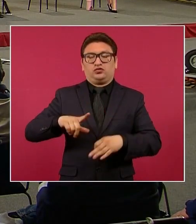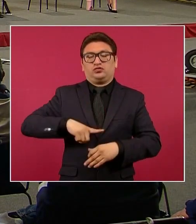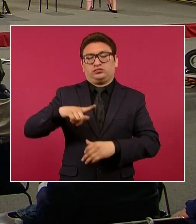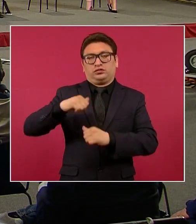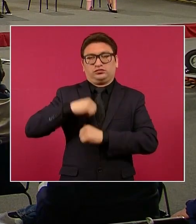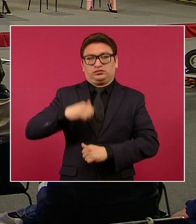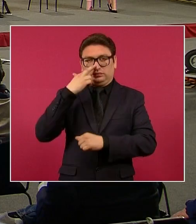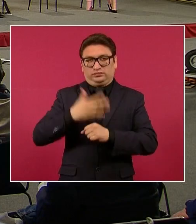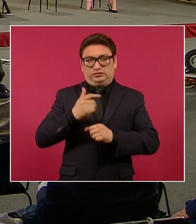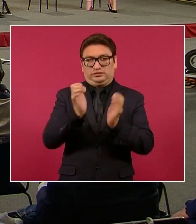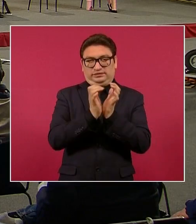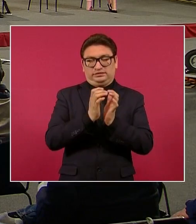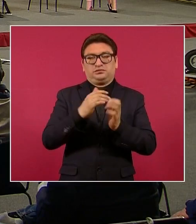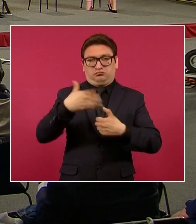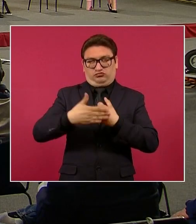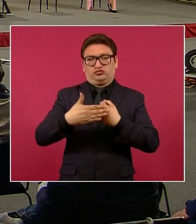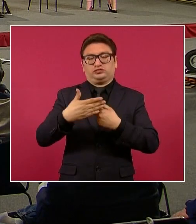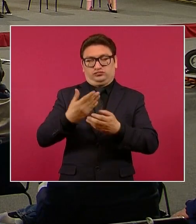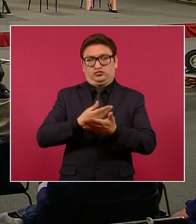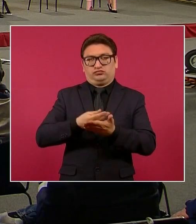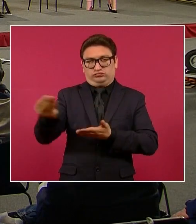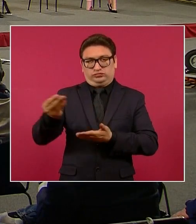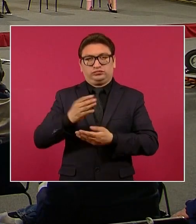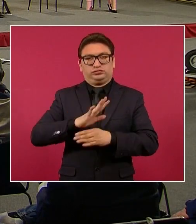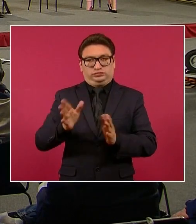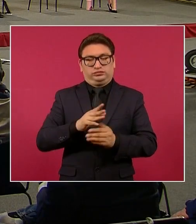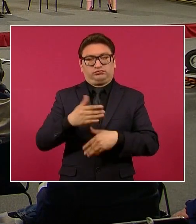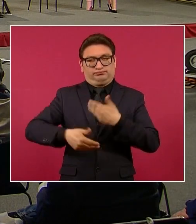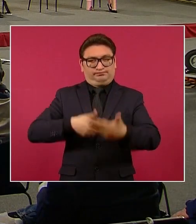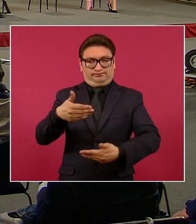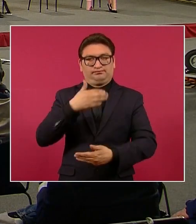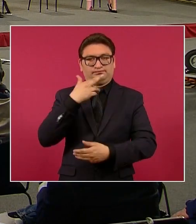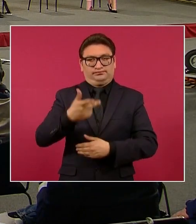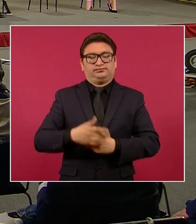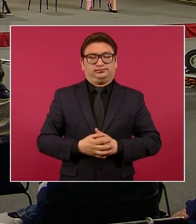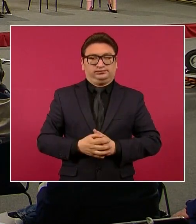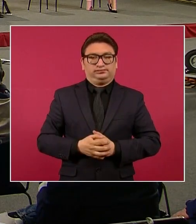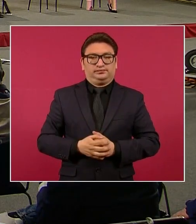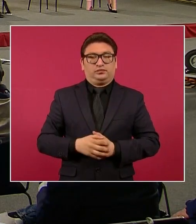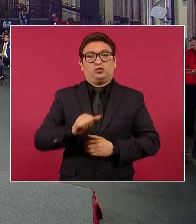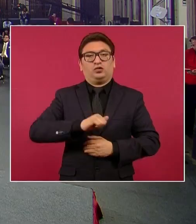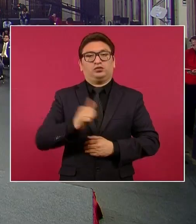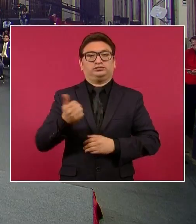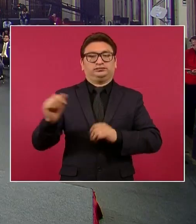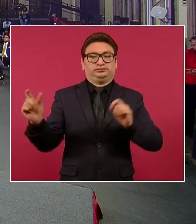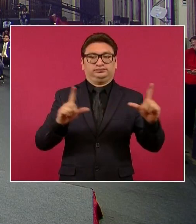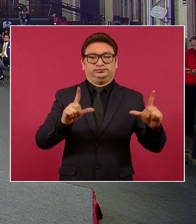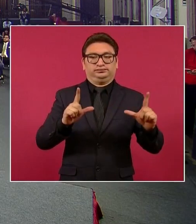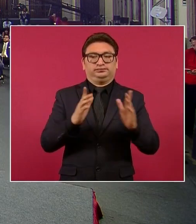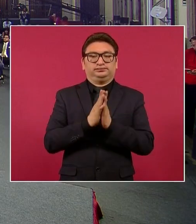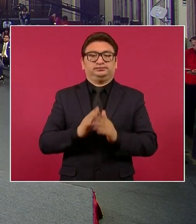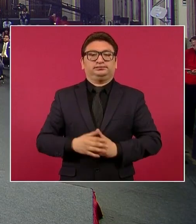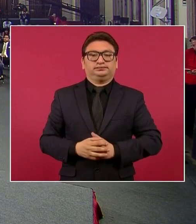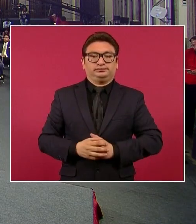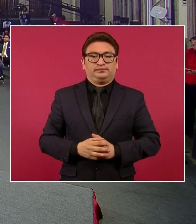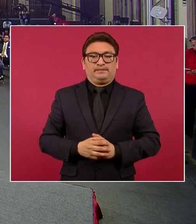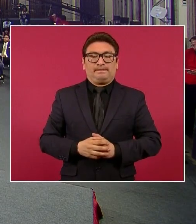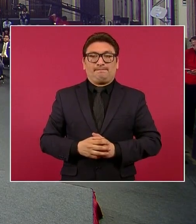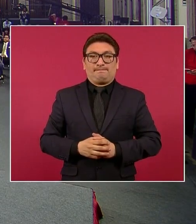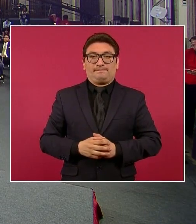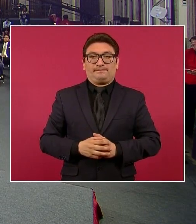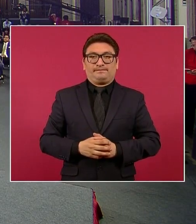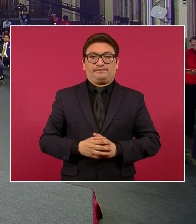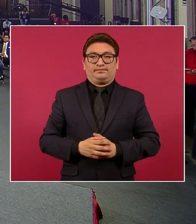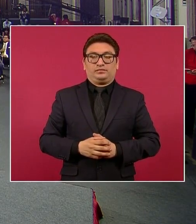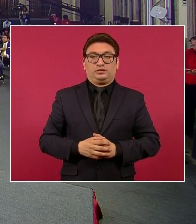ISSSTE. Entonces estamos ya a punto de caminar en eso. La siguiente, por favor. Estos dos